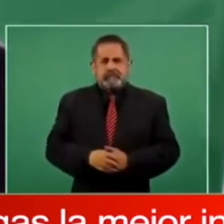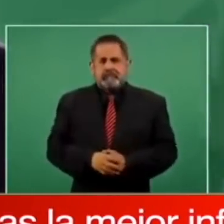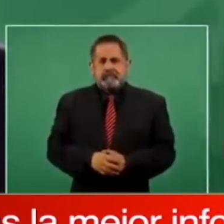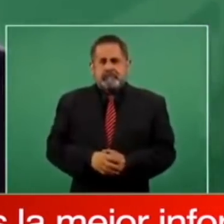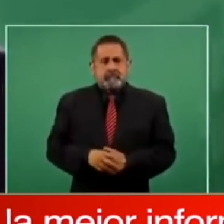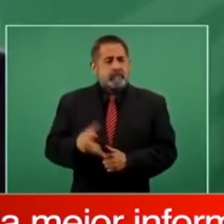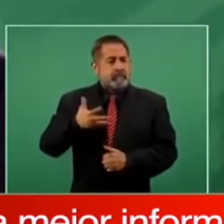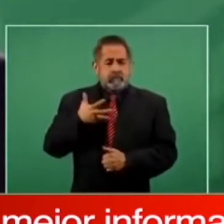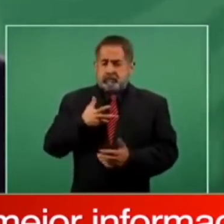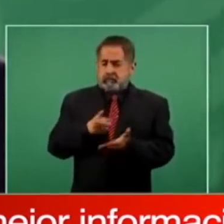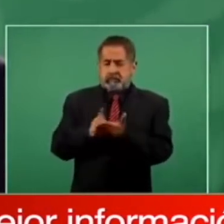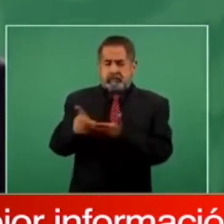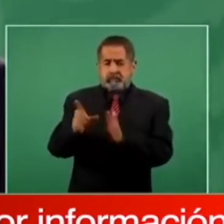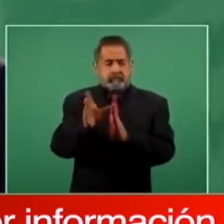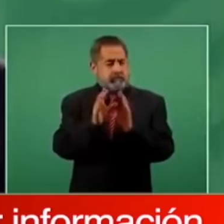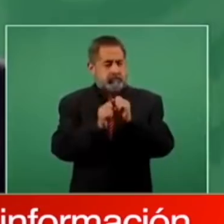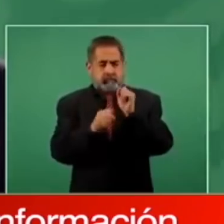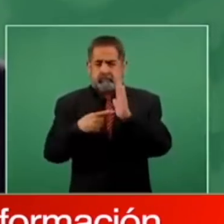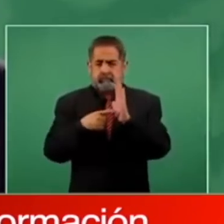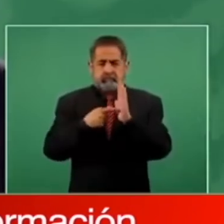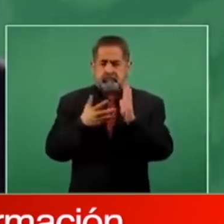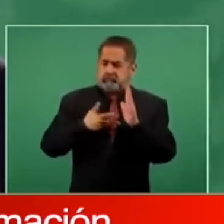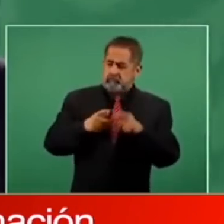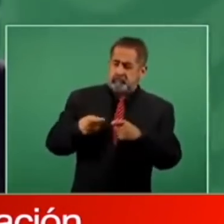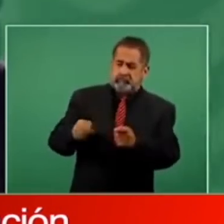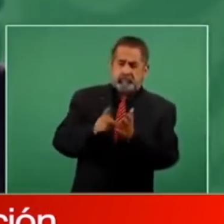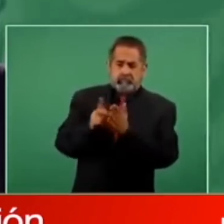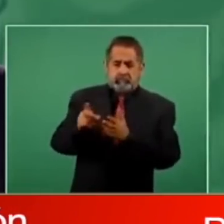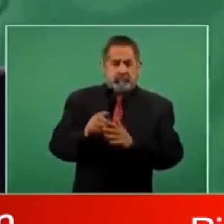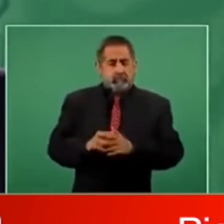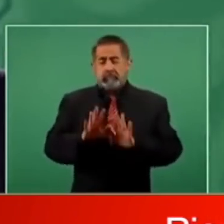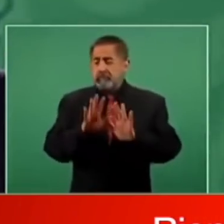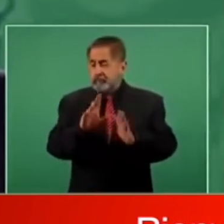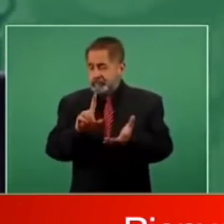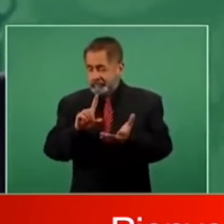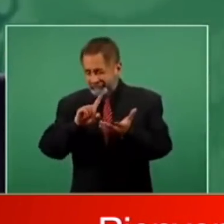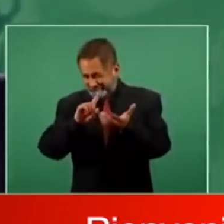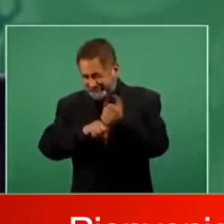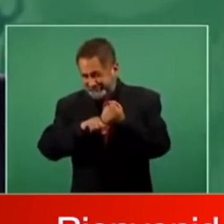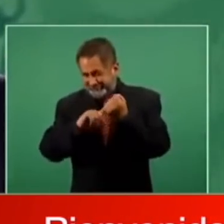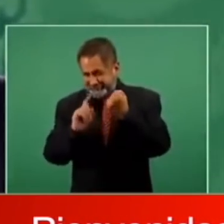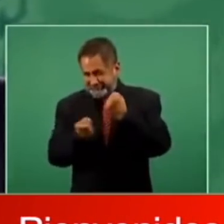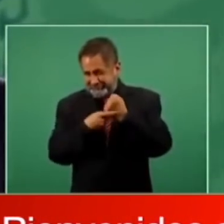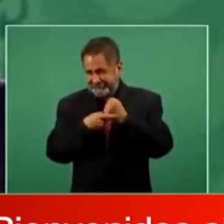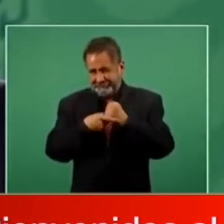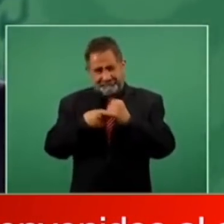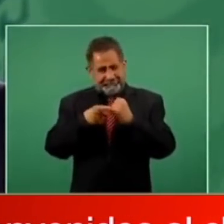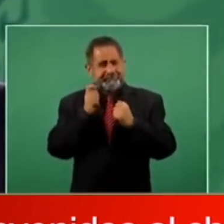Es un derecho constitucional. Pero además, si vamos al fondo,